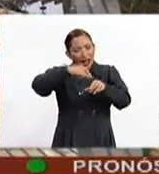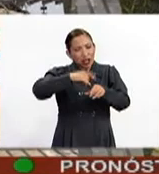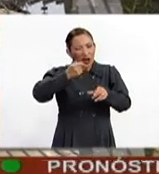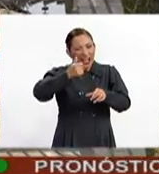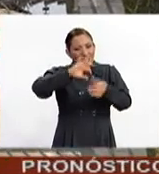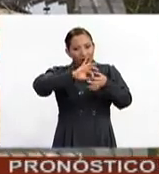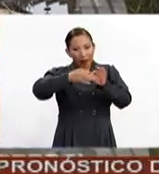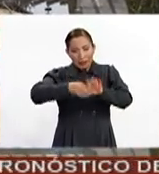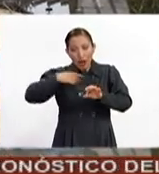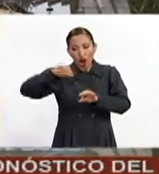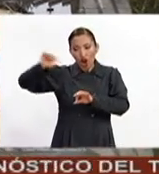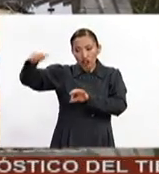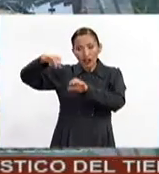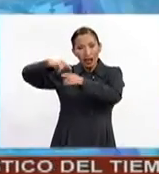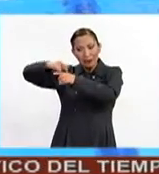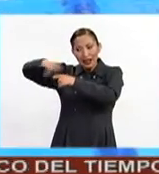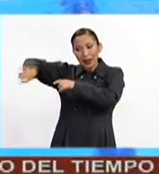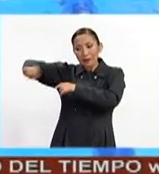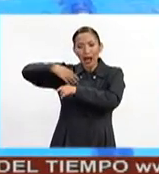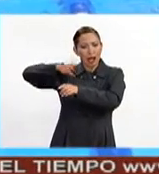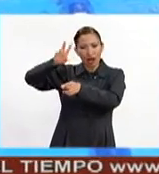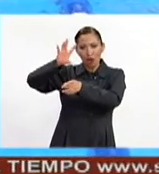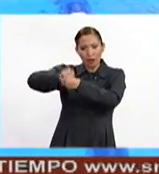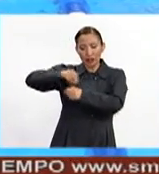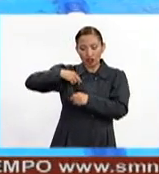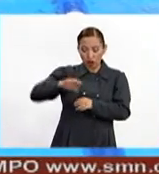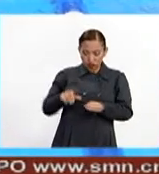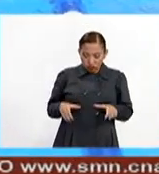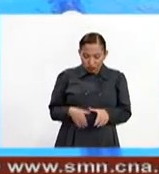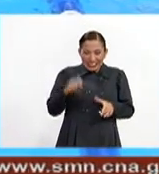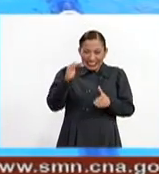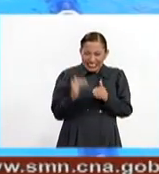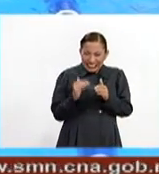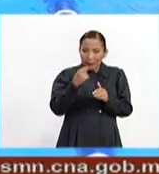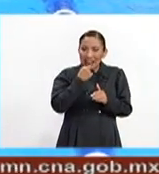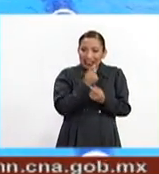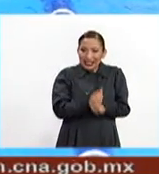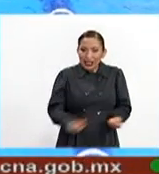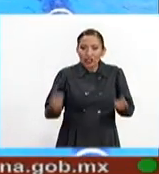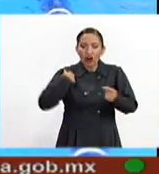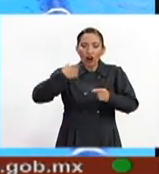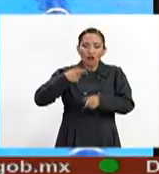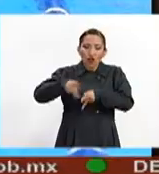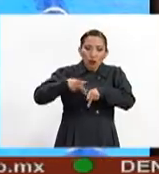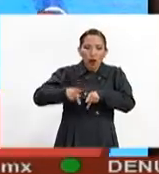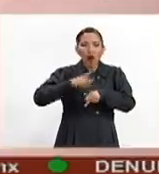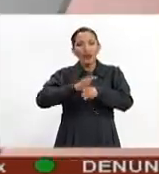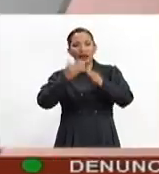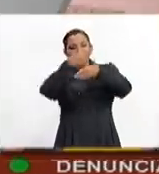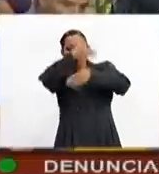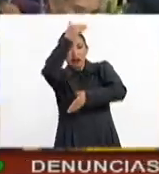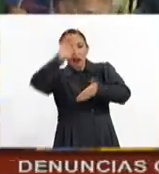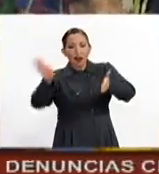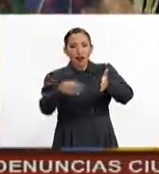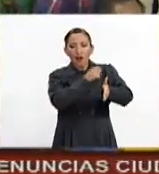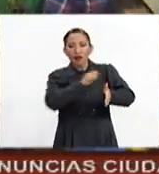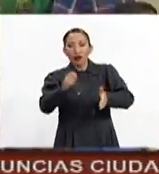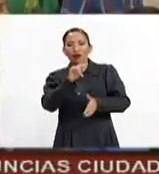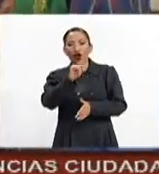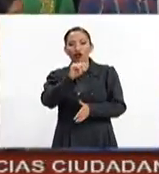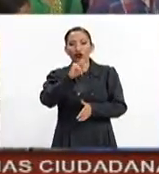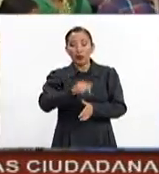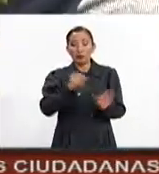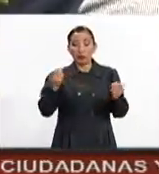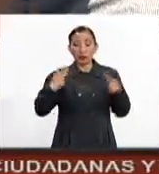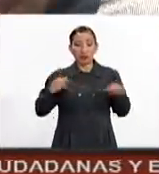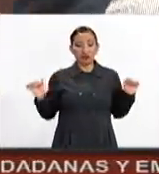semiolímpica, otra equipada para acceso universal, un chapoteadero, así como canchas de fútbol y frontón. Miles de